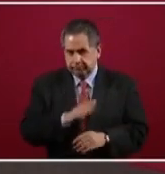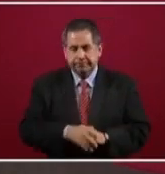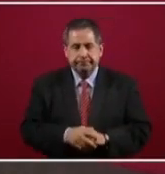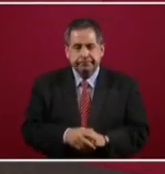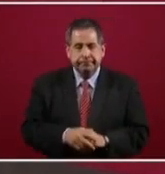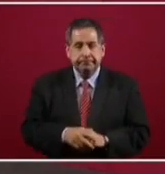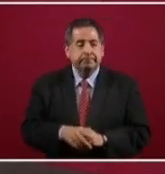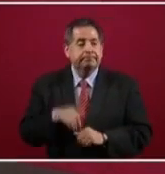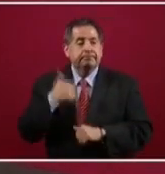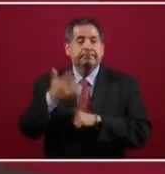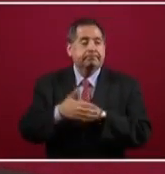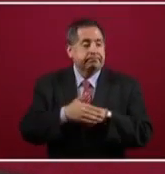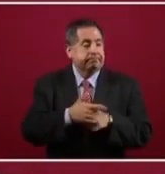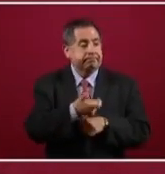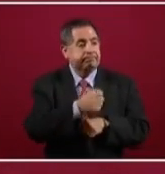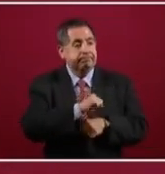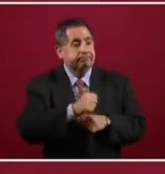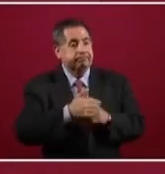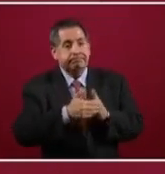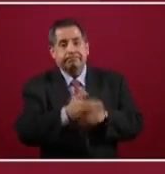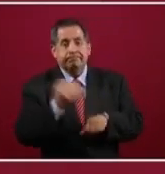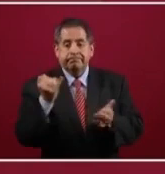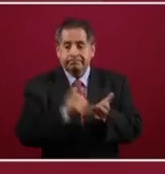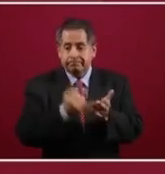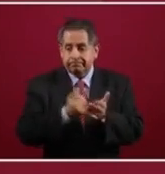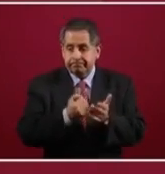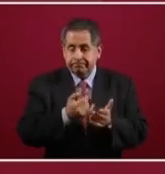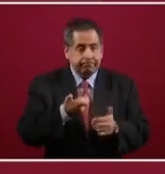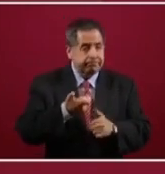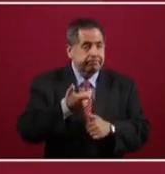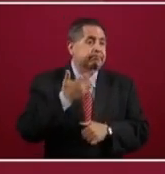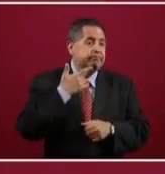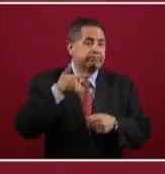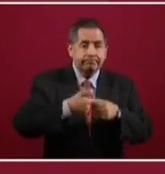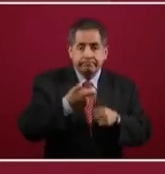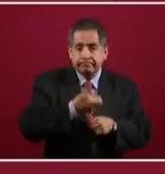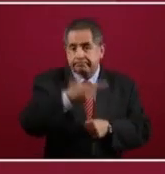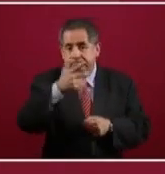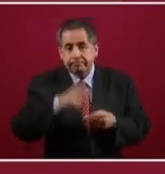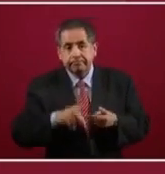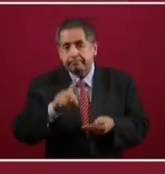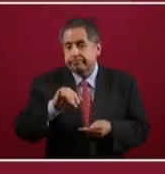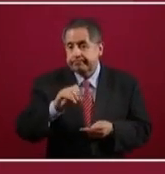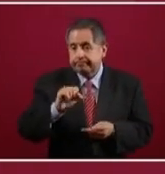no van a haber aumentos en los precios de gasolinas, diésel,